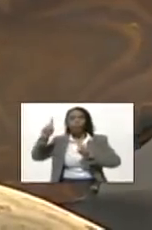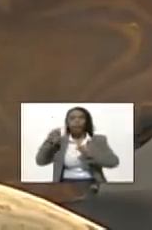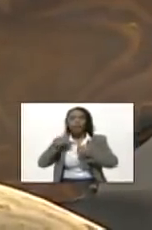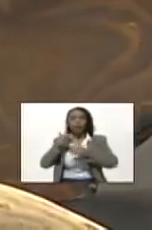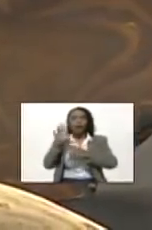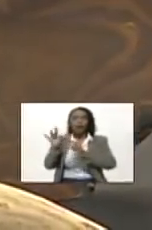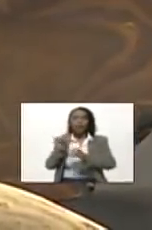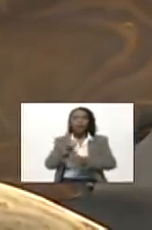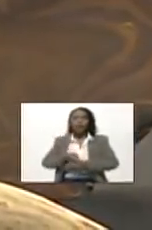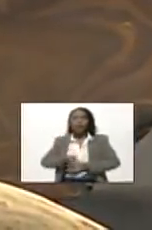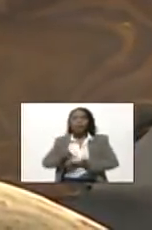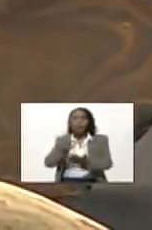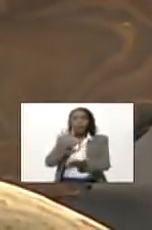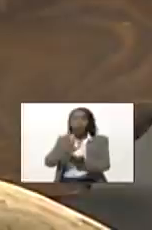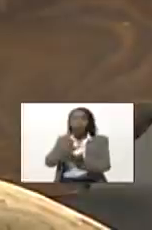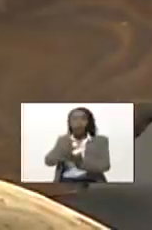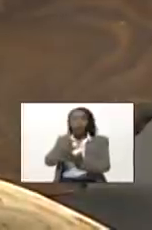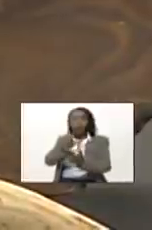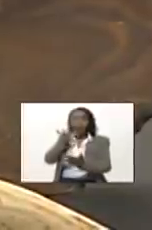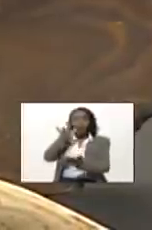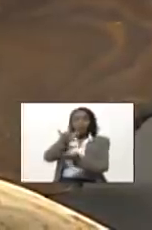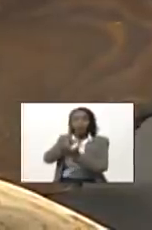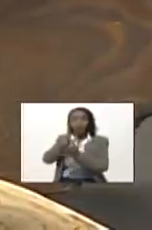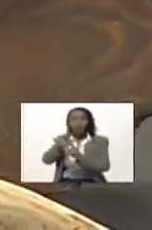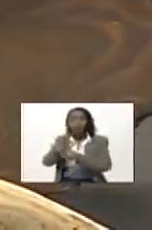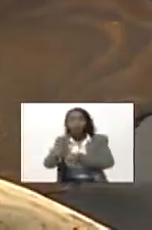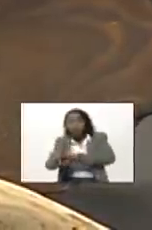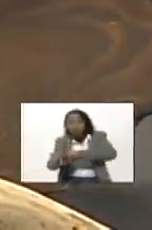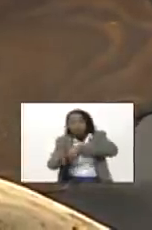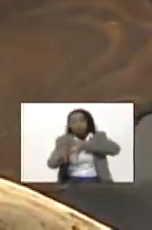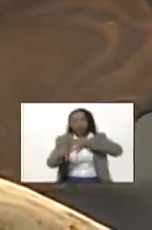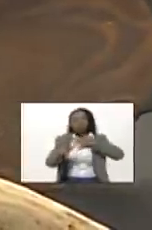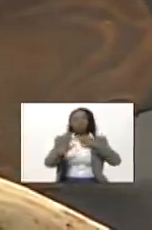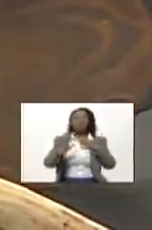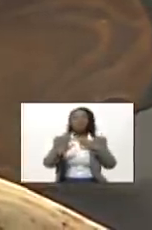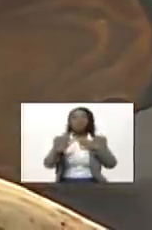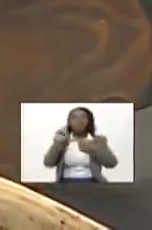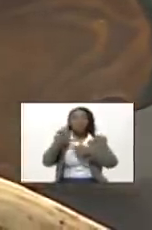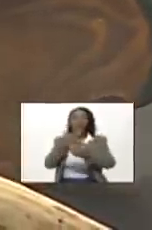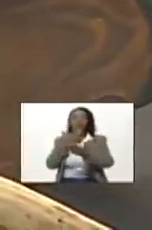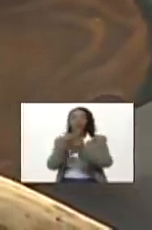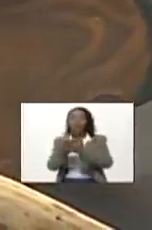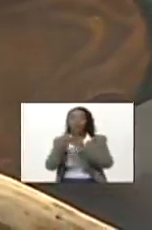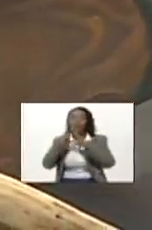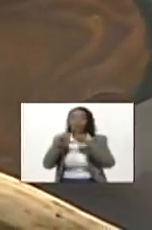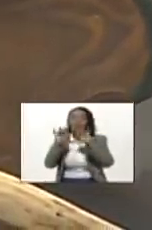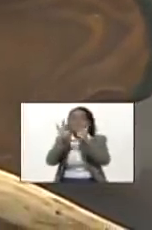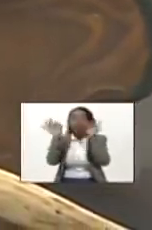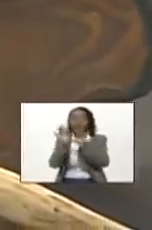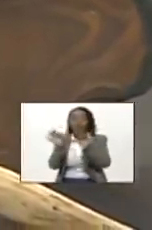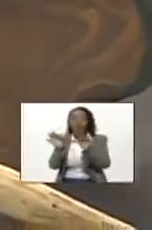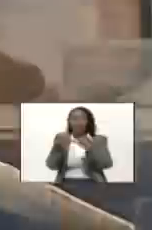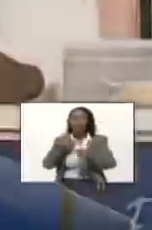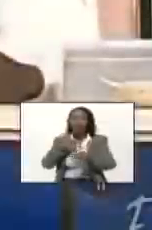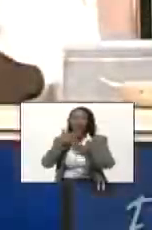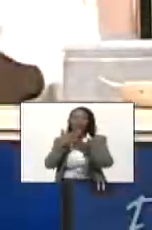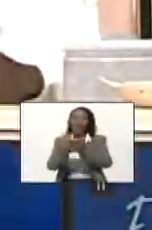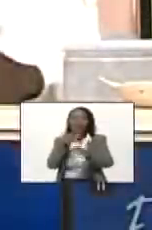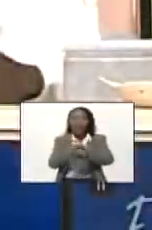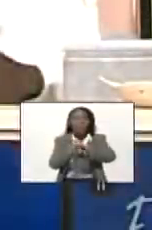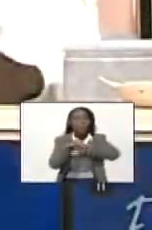aquí está esta piedra sagrada. Les agradezco todos sus regalos, pero el mayor regalo que les